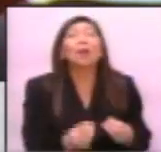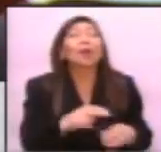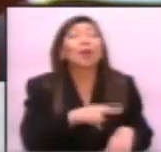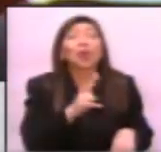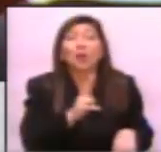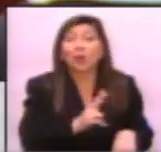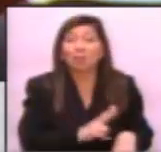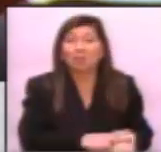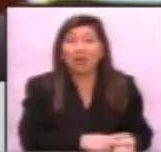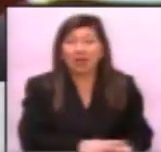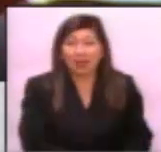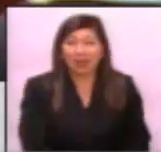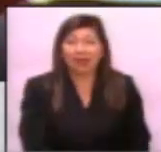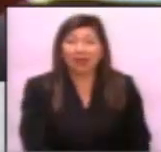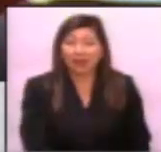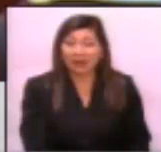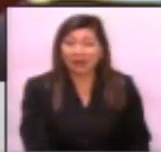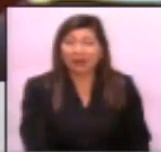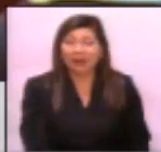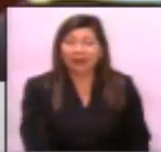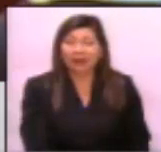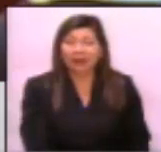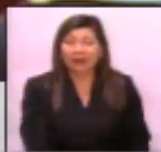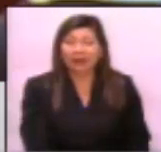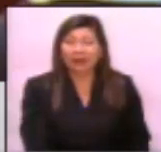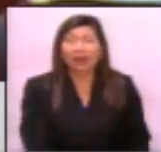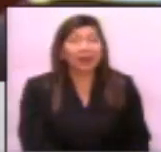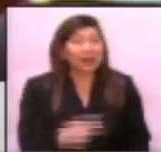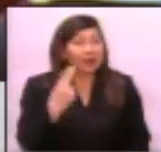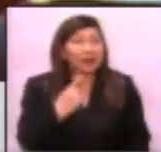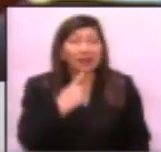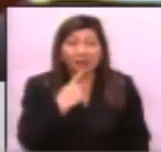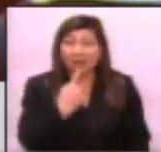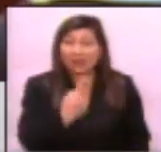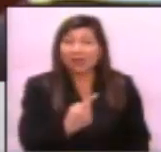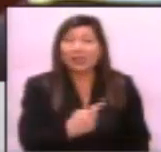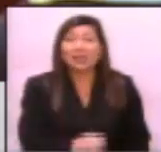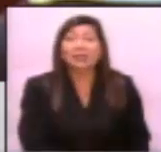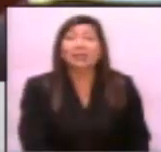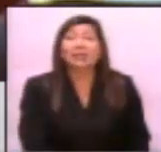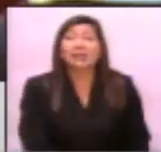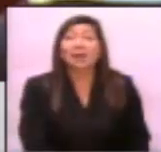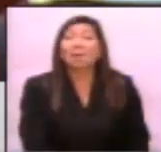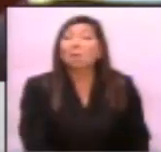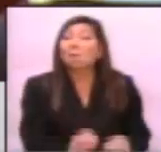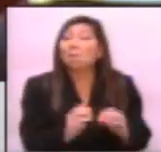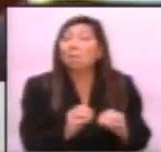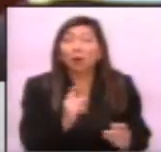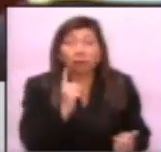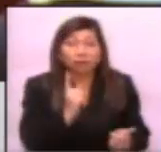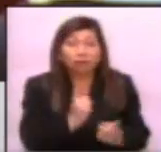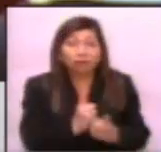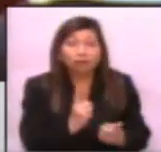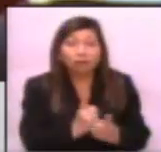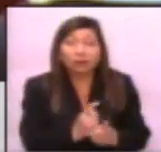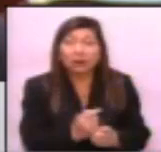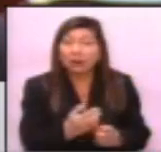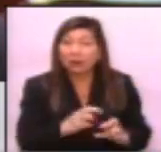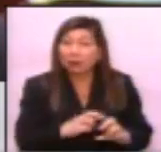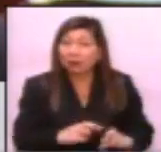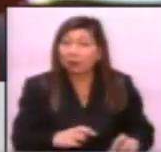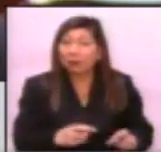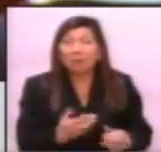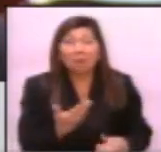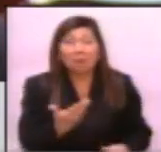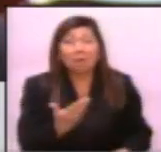normal, señores parlamentarios, y la razón así lo dice, se pone en conocimiento del